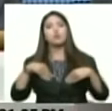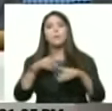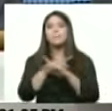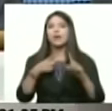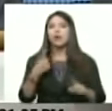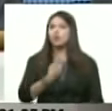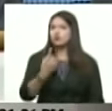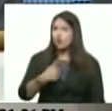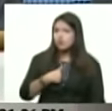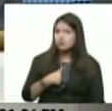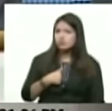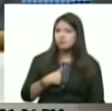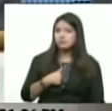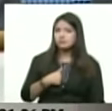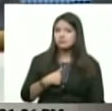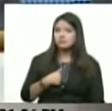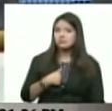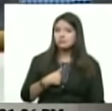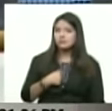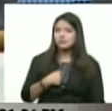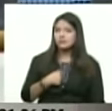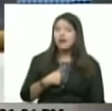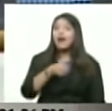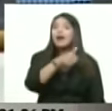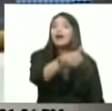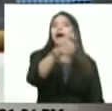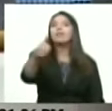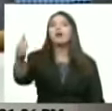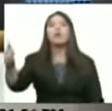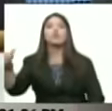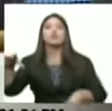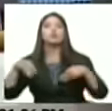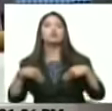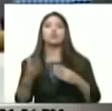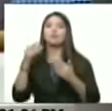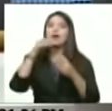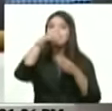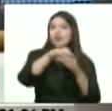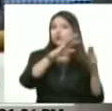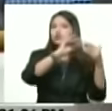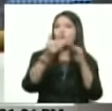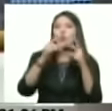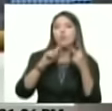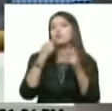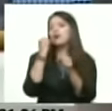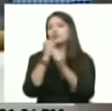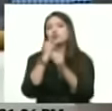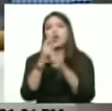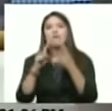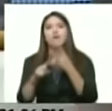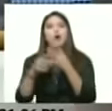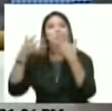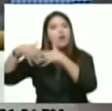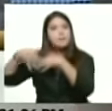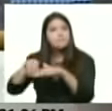mía. Yo digo que cada quien asuma su responsabilidad en su comunidad, en su trabajo, en su